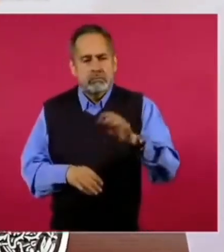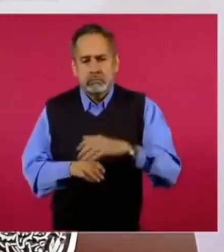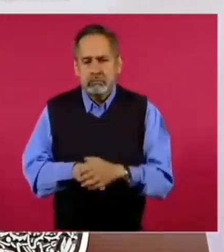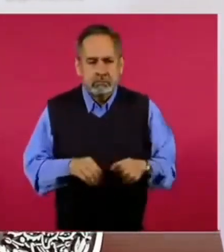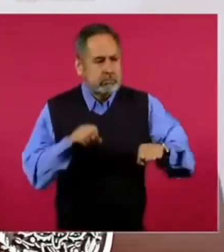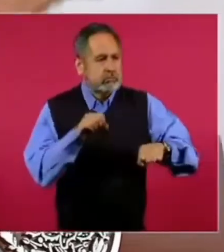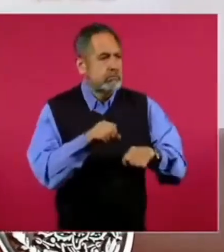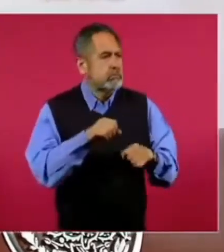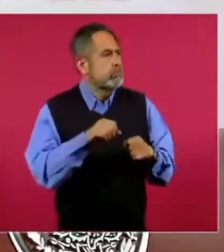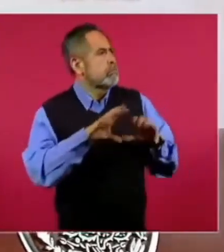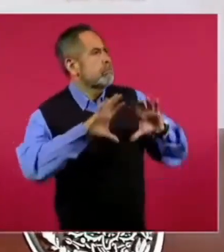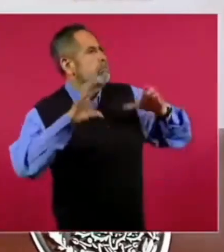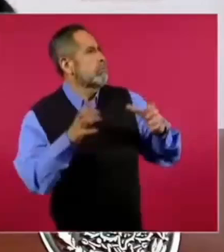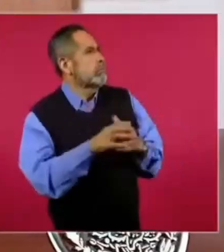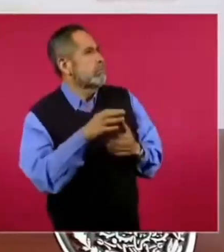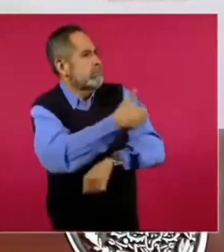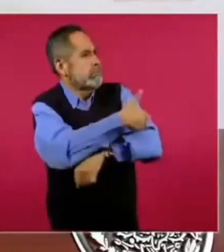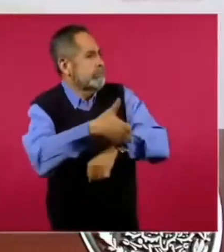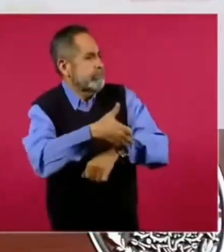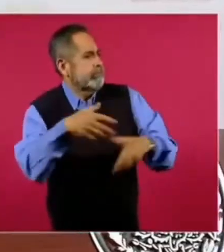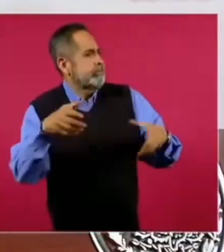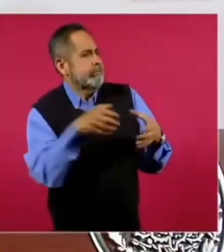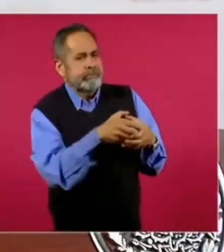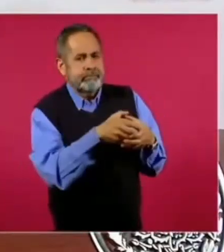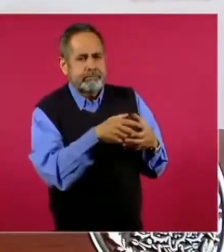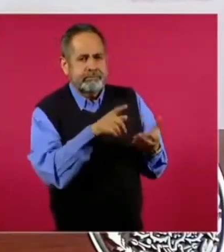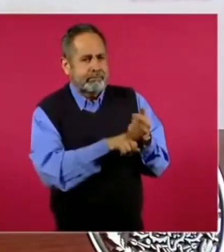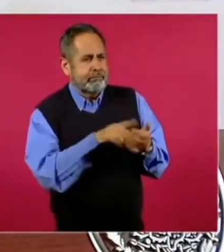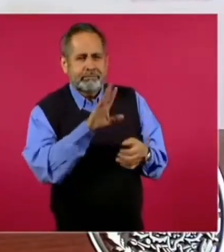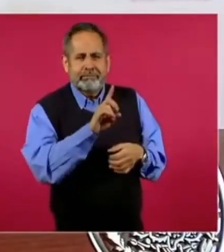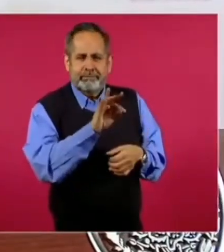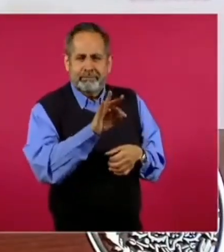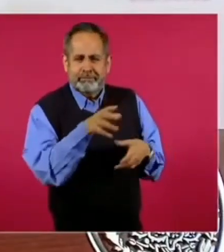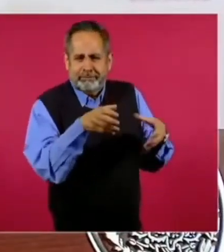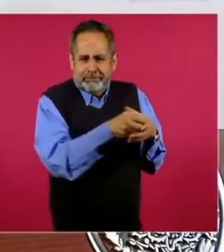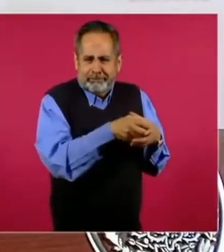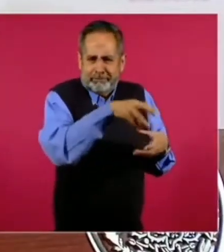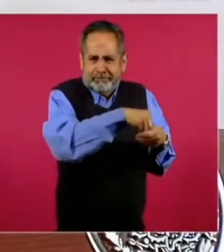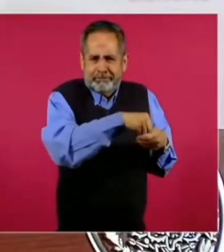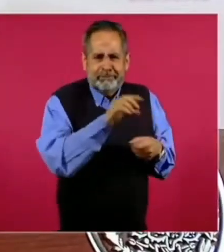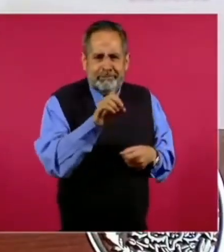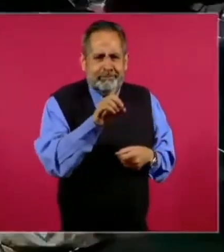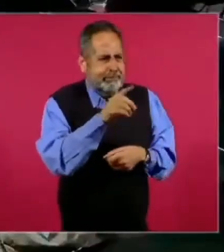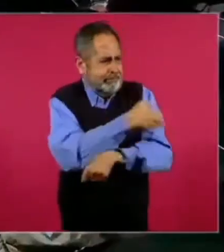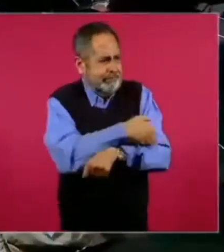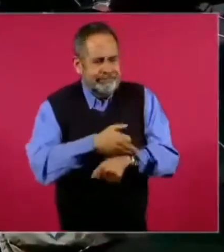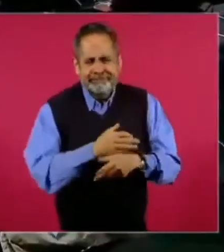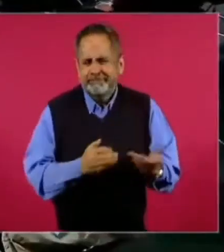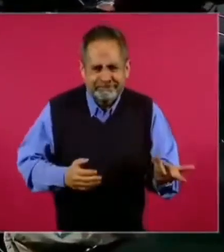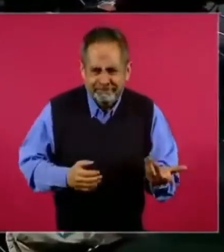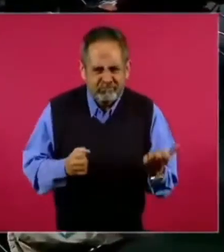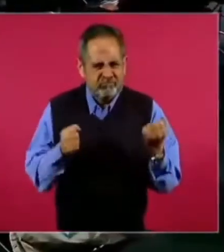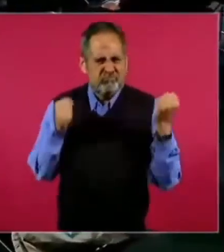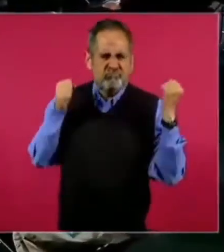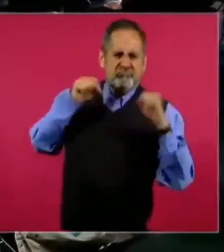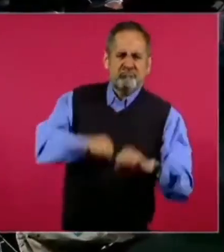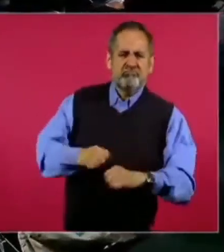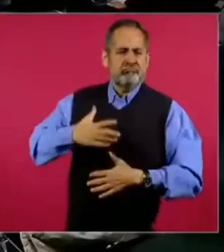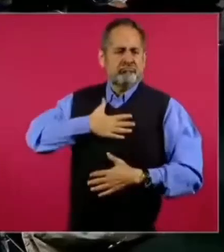poder de la familia, es el dije, el nepotismo